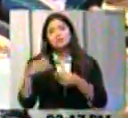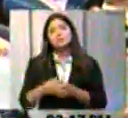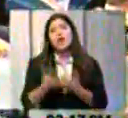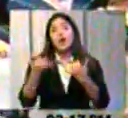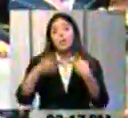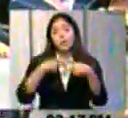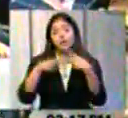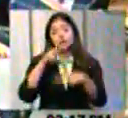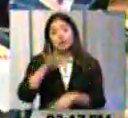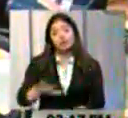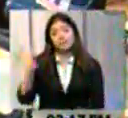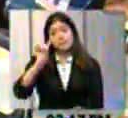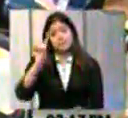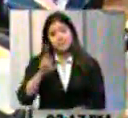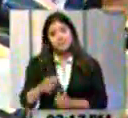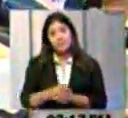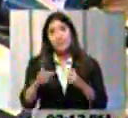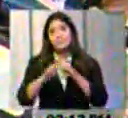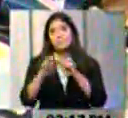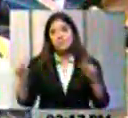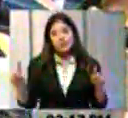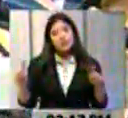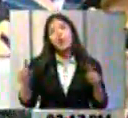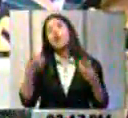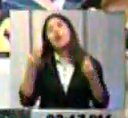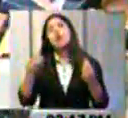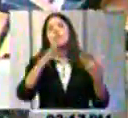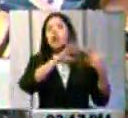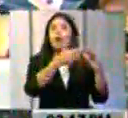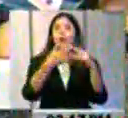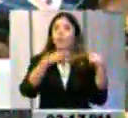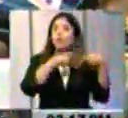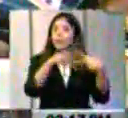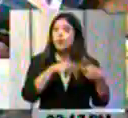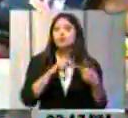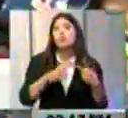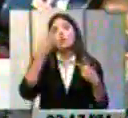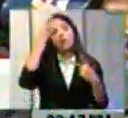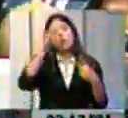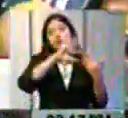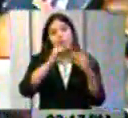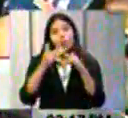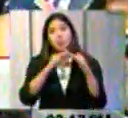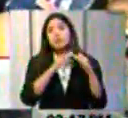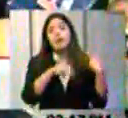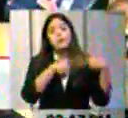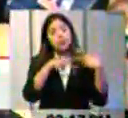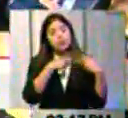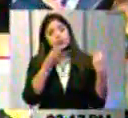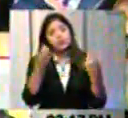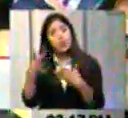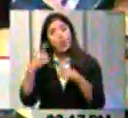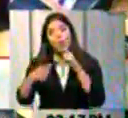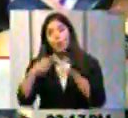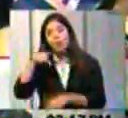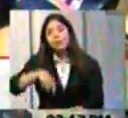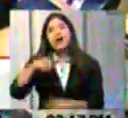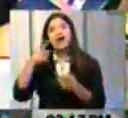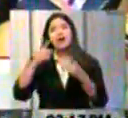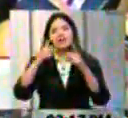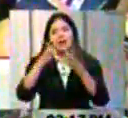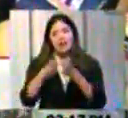producción nacional. Bueno, a través de las comunas productivas, de consejos comunales que le están produciendo, bueno,